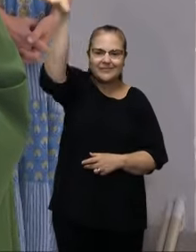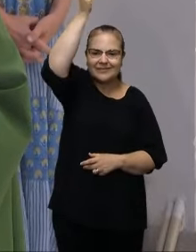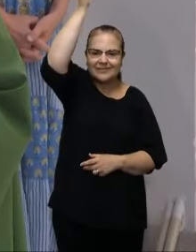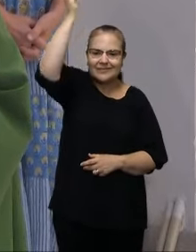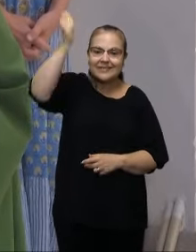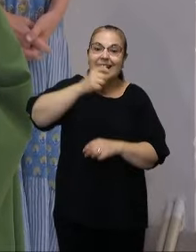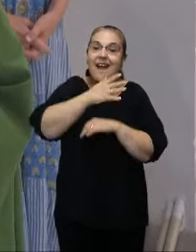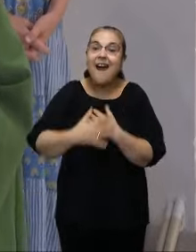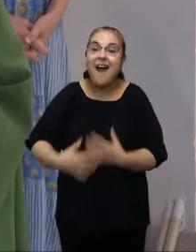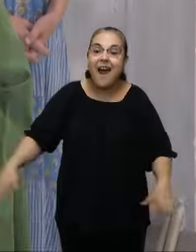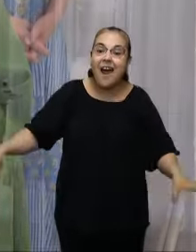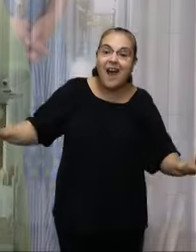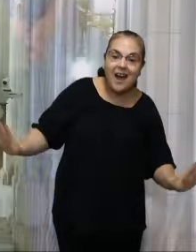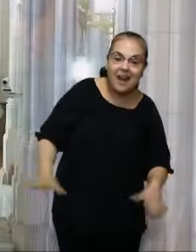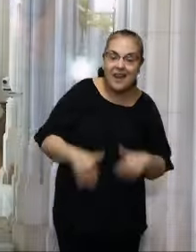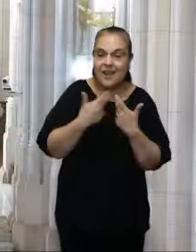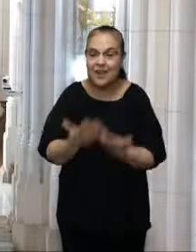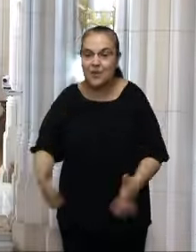cielos.